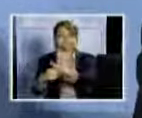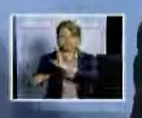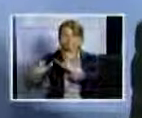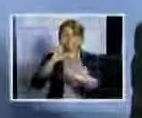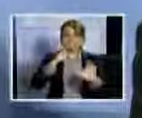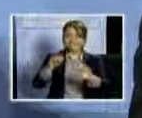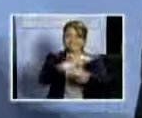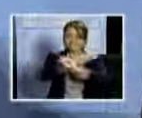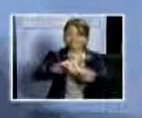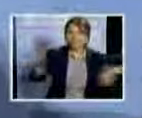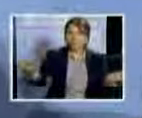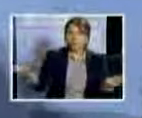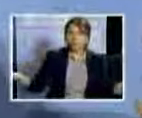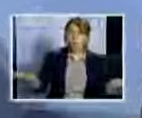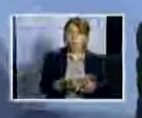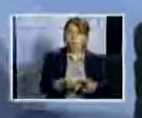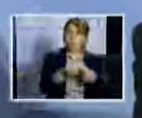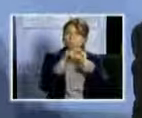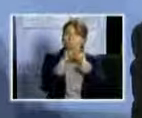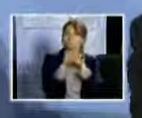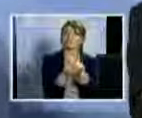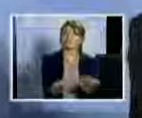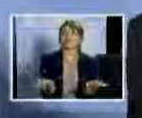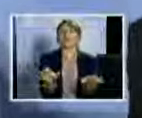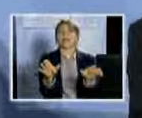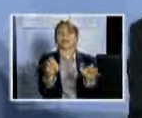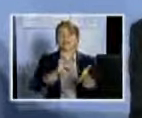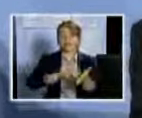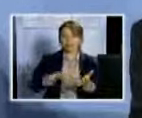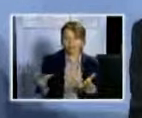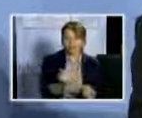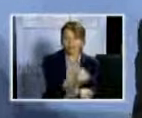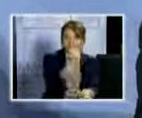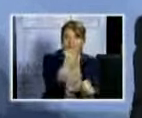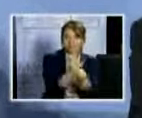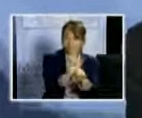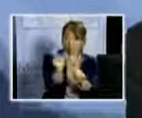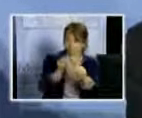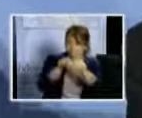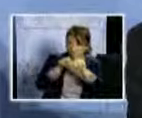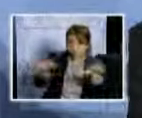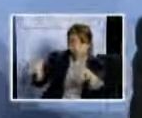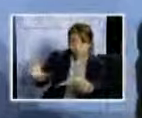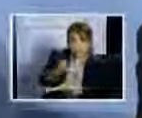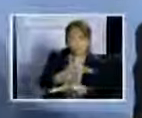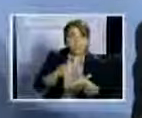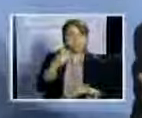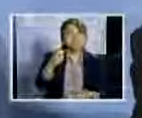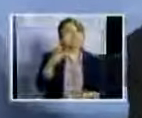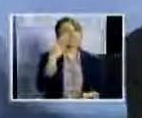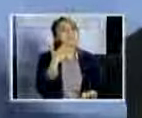eso generó, la verdad, mucho reconocimiento y un gran apoyo. En un país democrático se